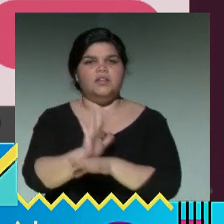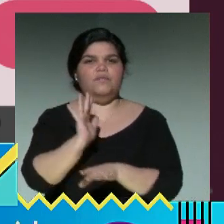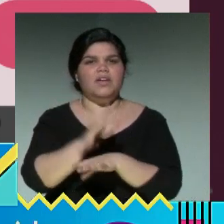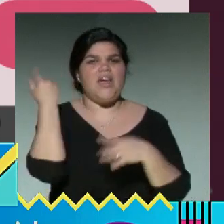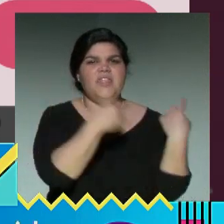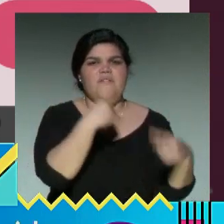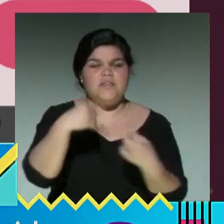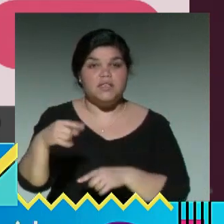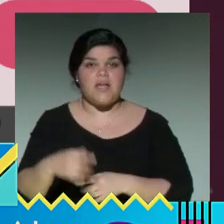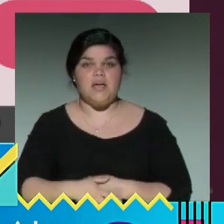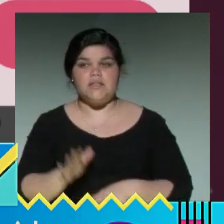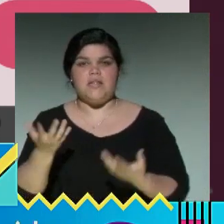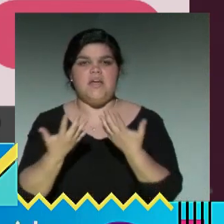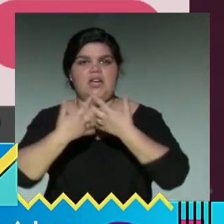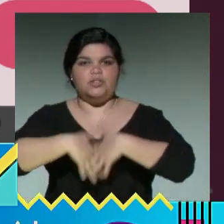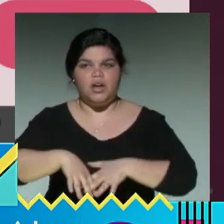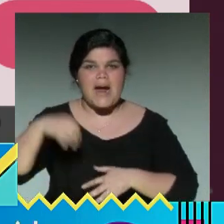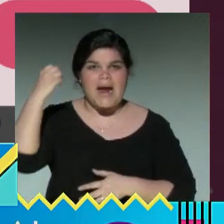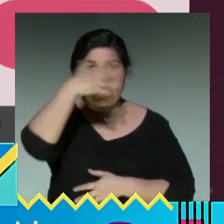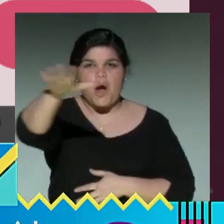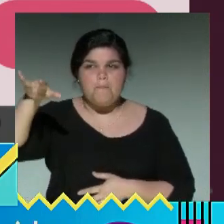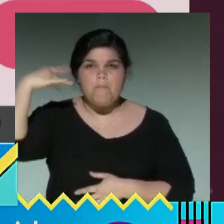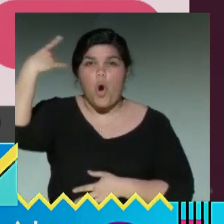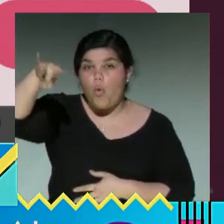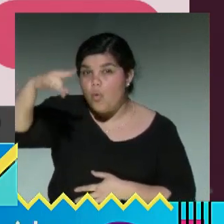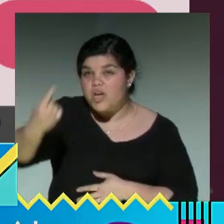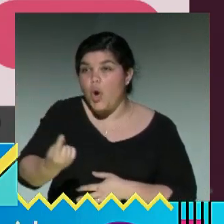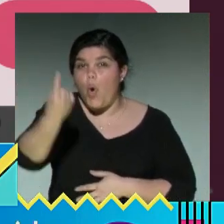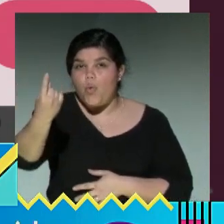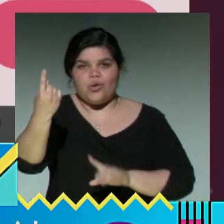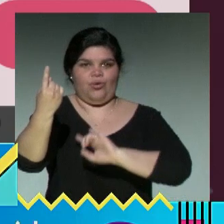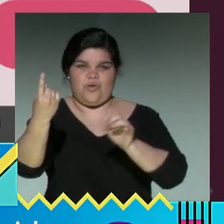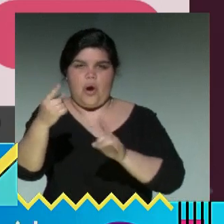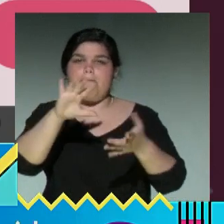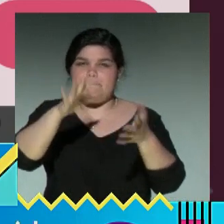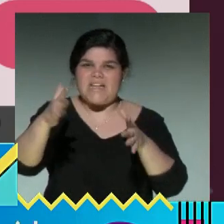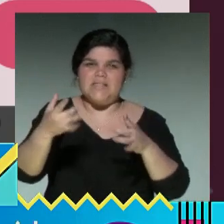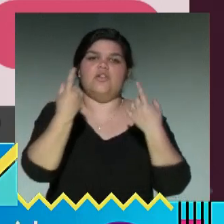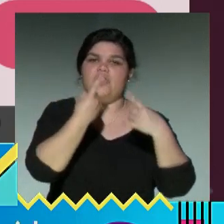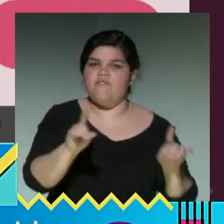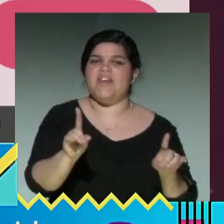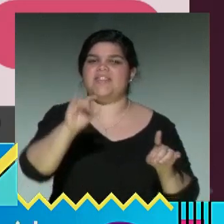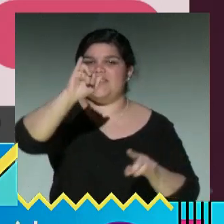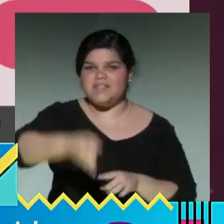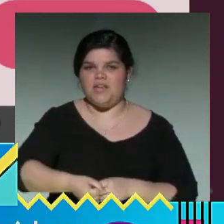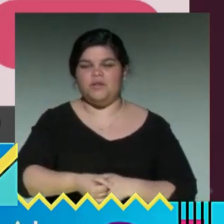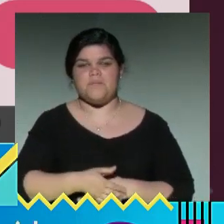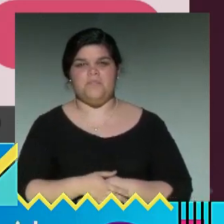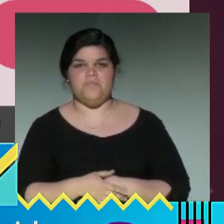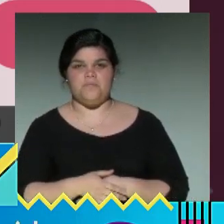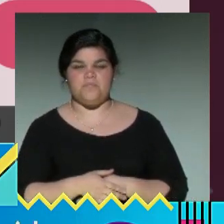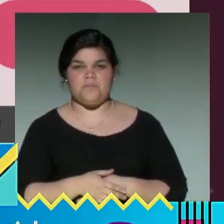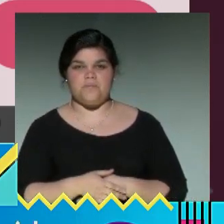que ver con que el campo no es uno solo, es parecido pero distinto,